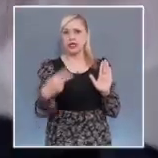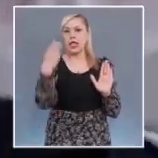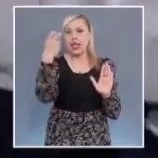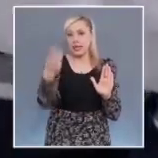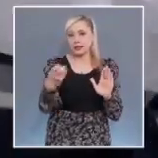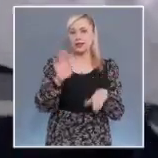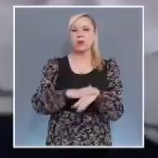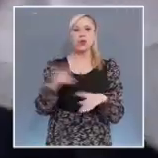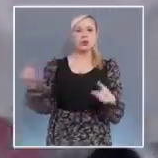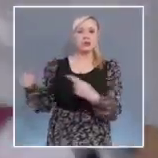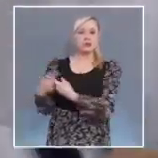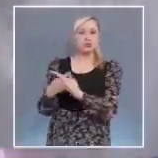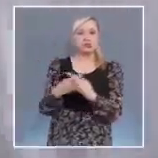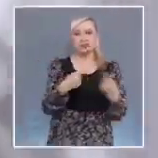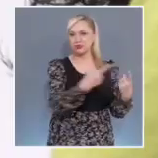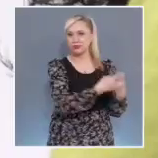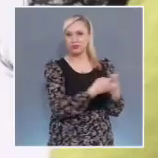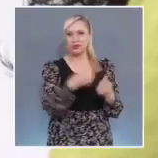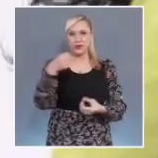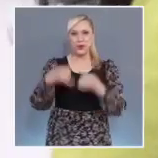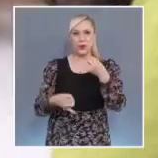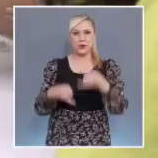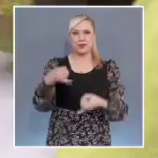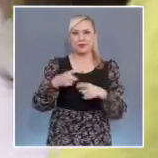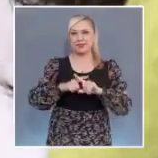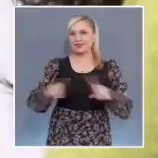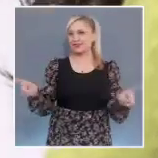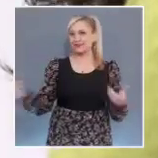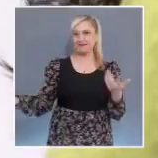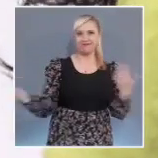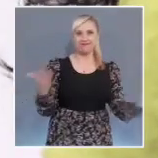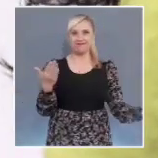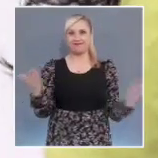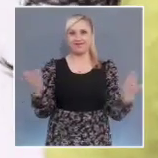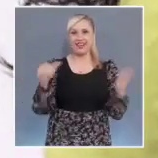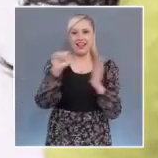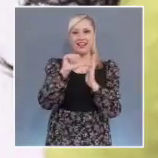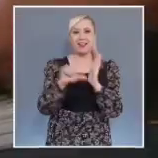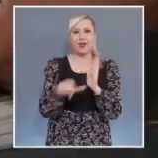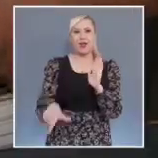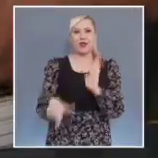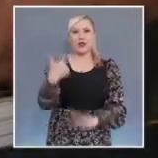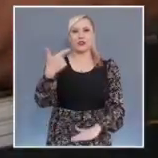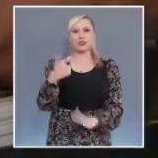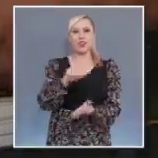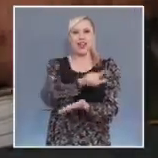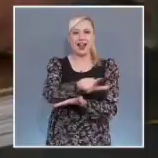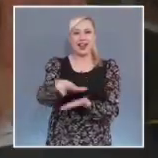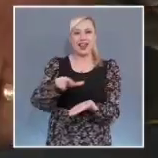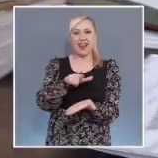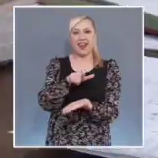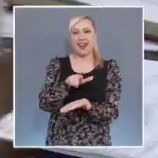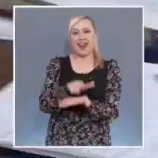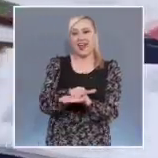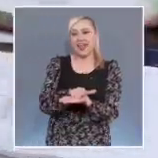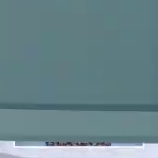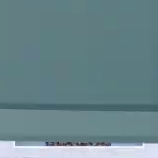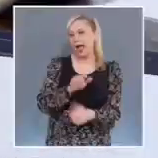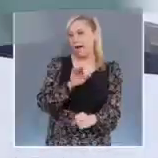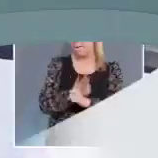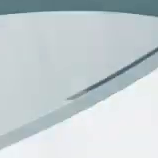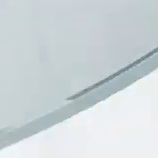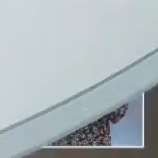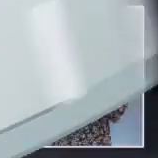establecieron interpretaciones diferentes del contenido del artículo 12 de la Ley de Amparo.